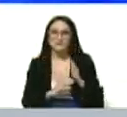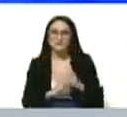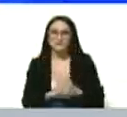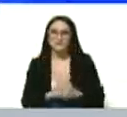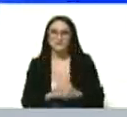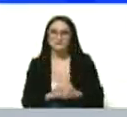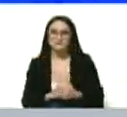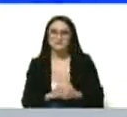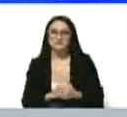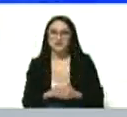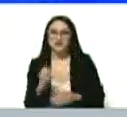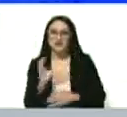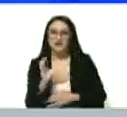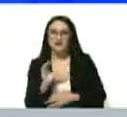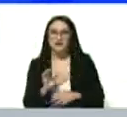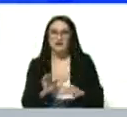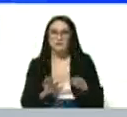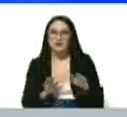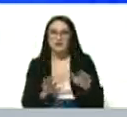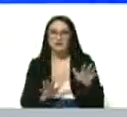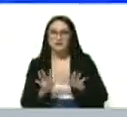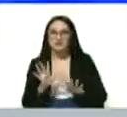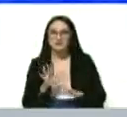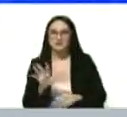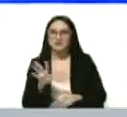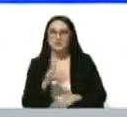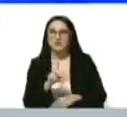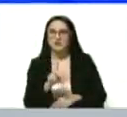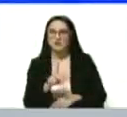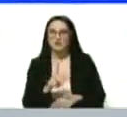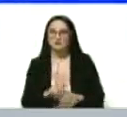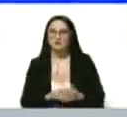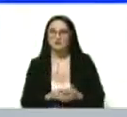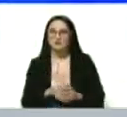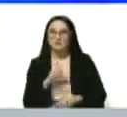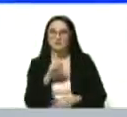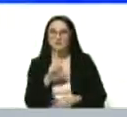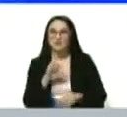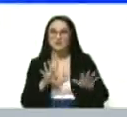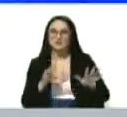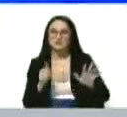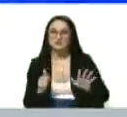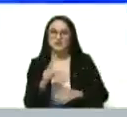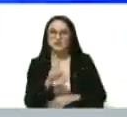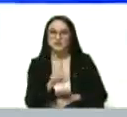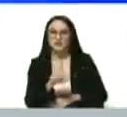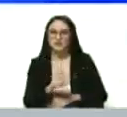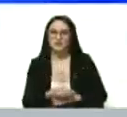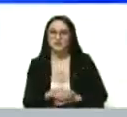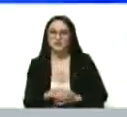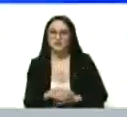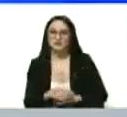en Caracas entre el 15 y el 21 de enero de 1961.